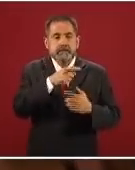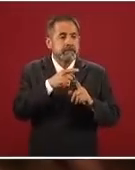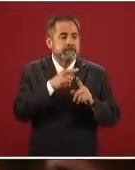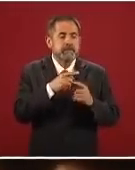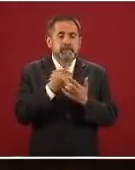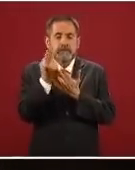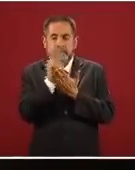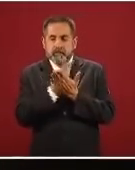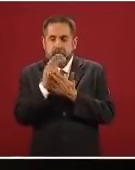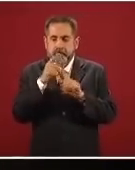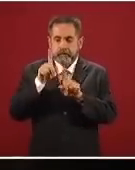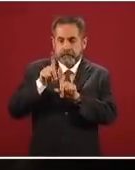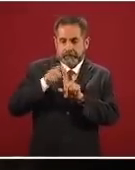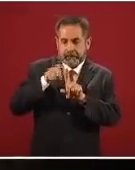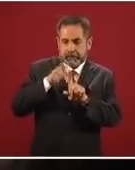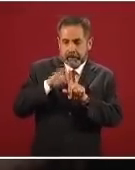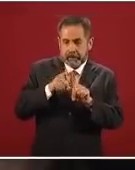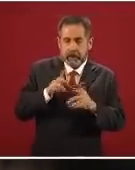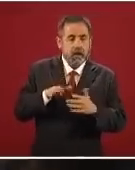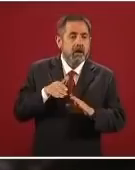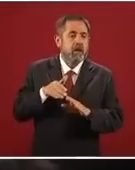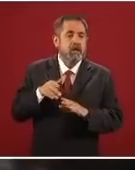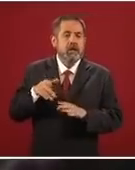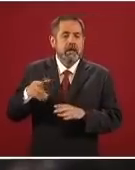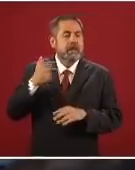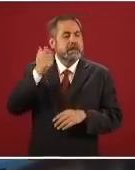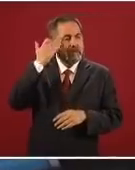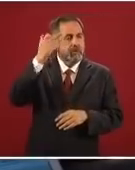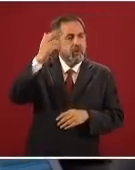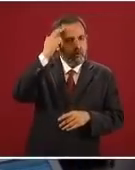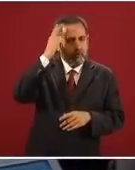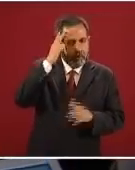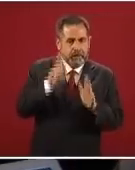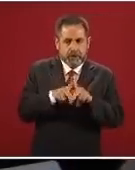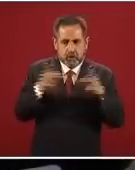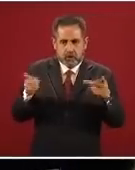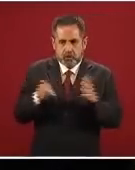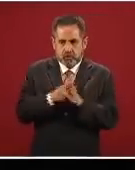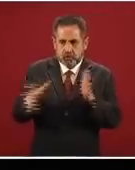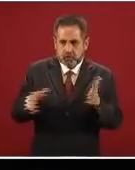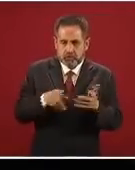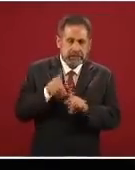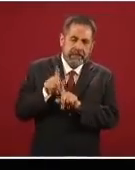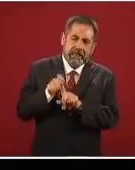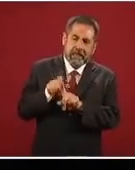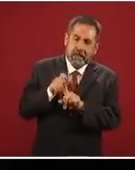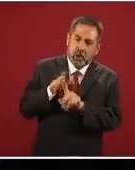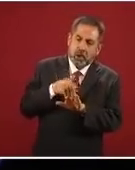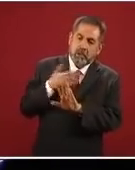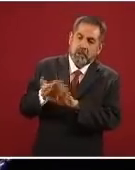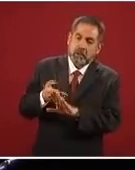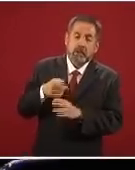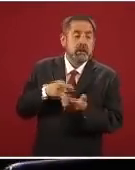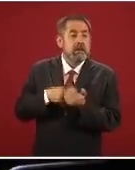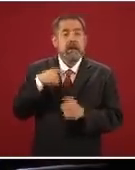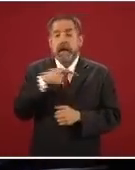caricatura en los periódicos de la época de Porfirio Díaz, y hay caricaturas en donde